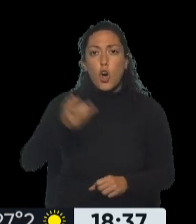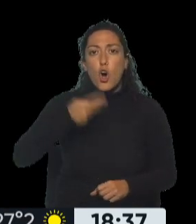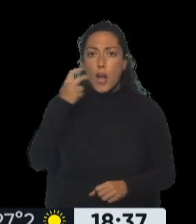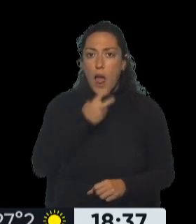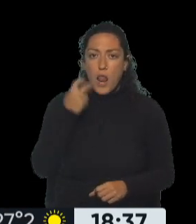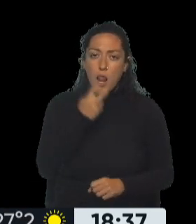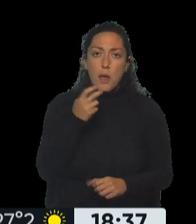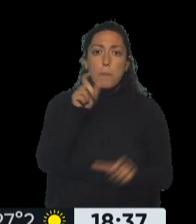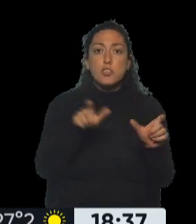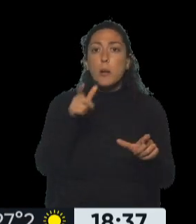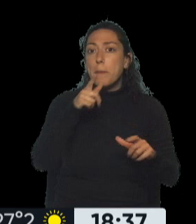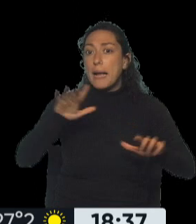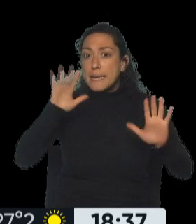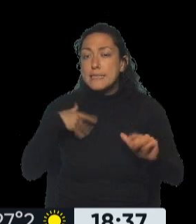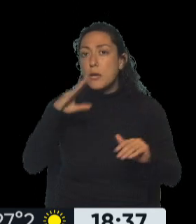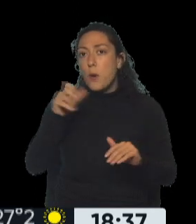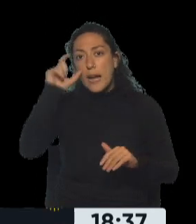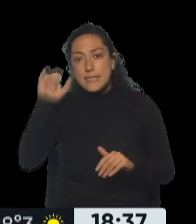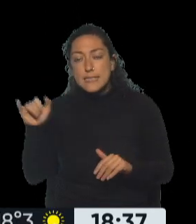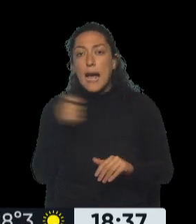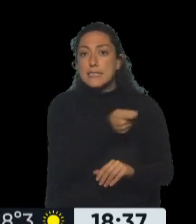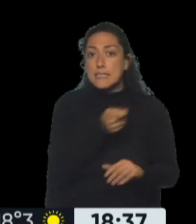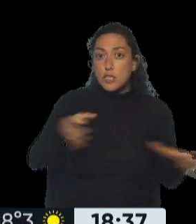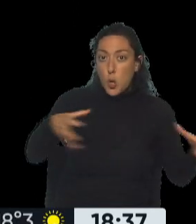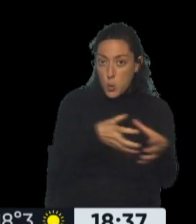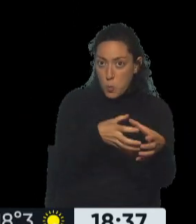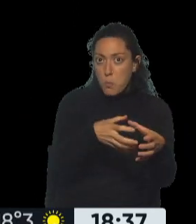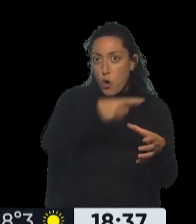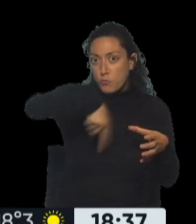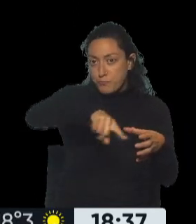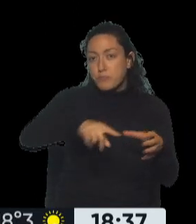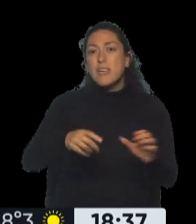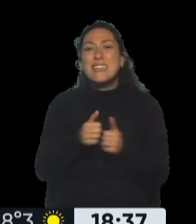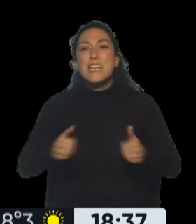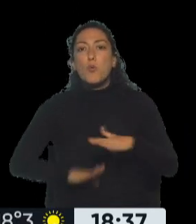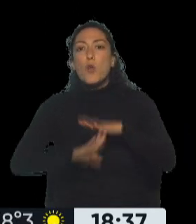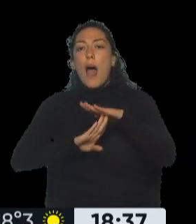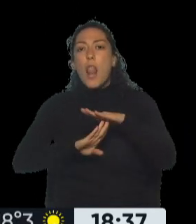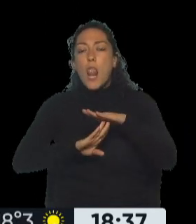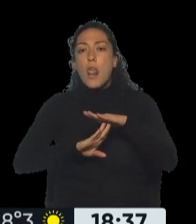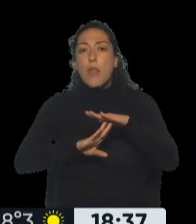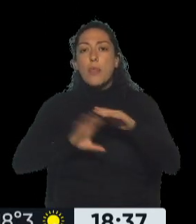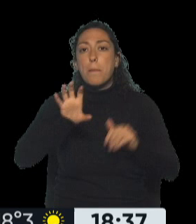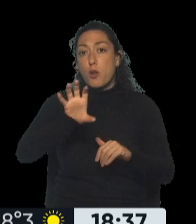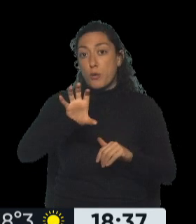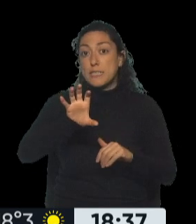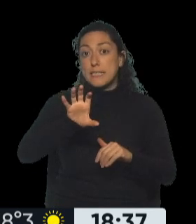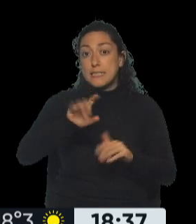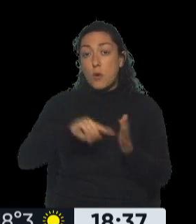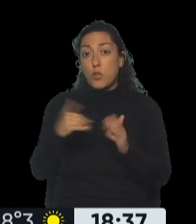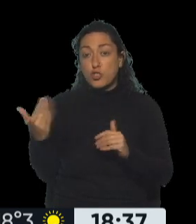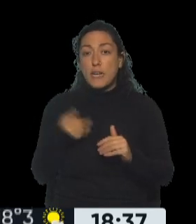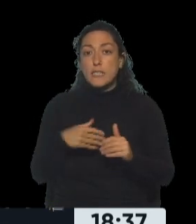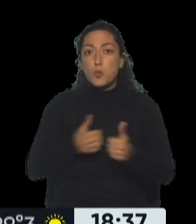presuntos asesinos de Fernando Báez Sosa. Hoy el máximo tribunal de la provincia de Buenos Aires, la Suprema